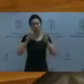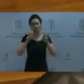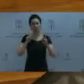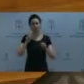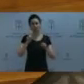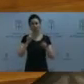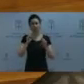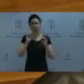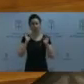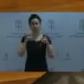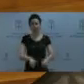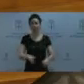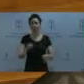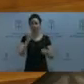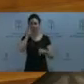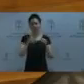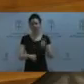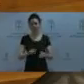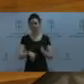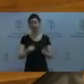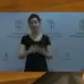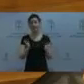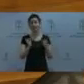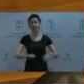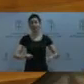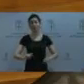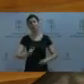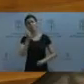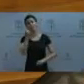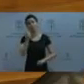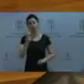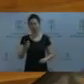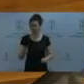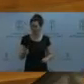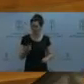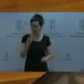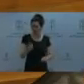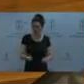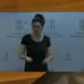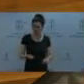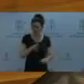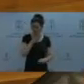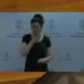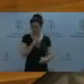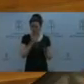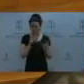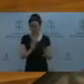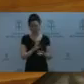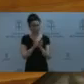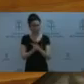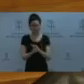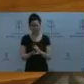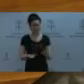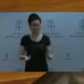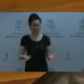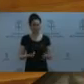acuerdo con él en horas 24, me pasaron ustedes como aquel de las musas al teatro. Bien, quiero decir que las cosas pueden cambiar y